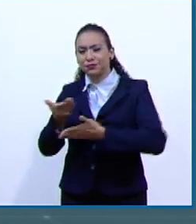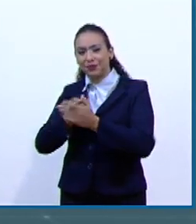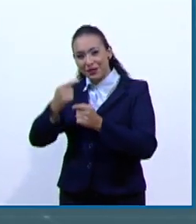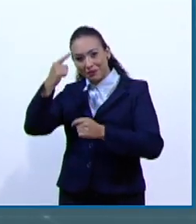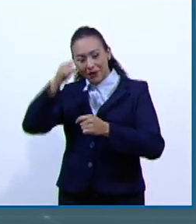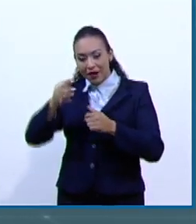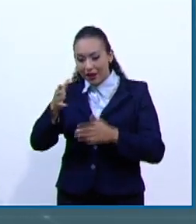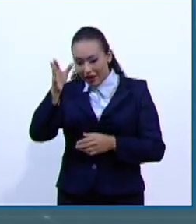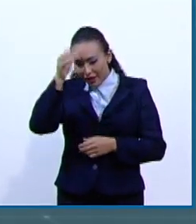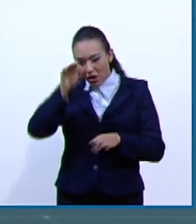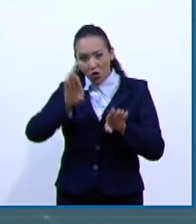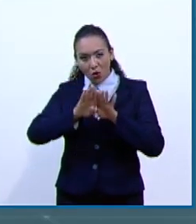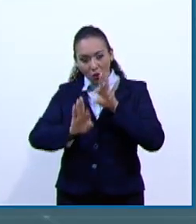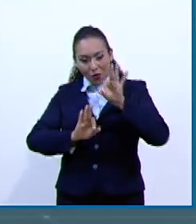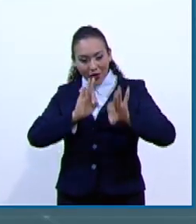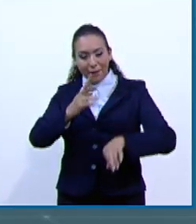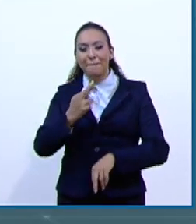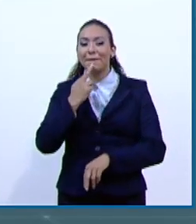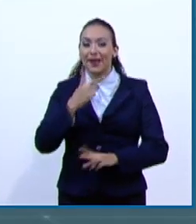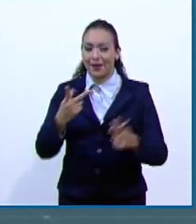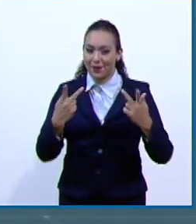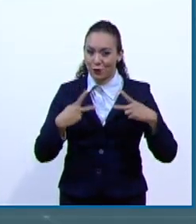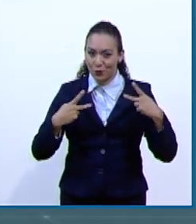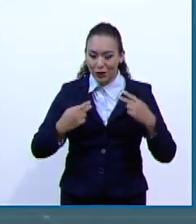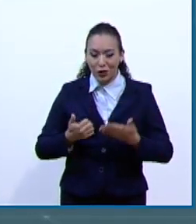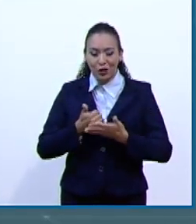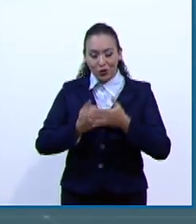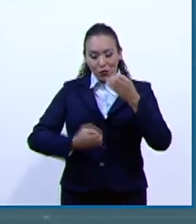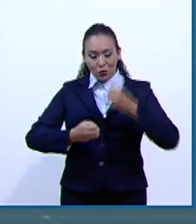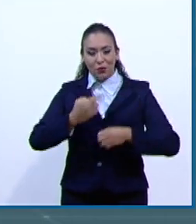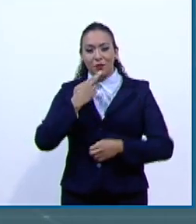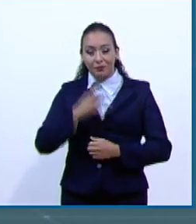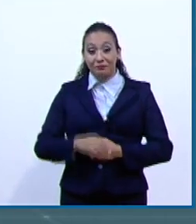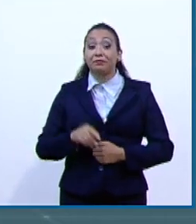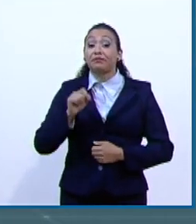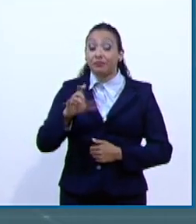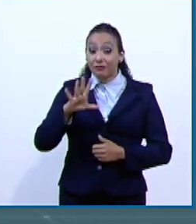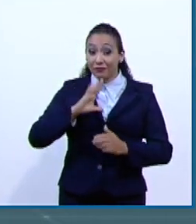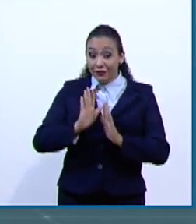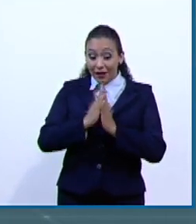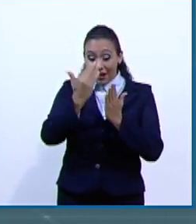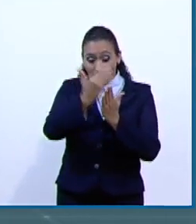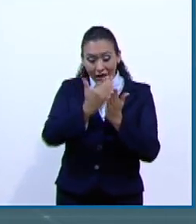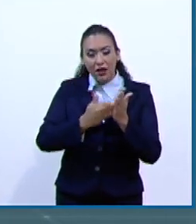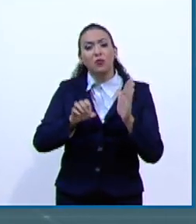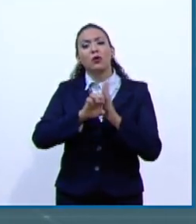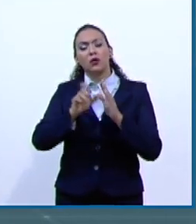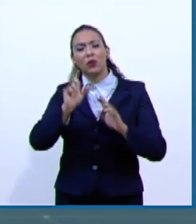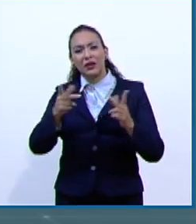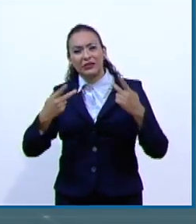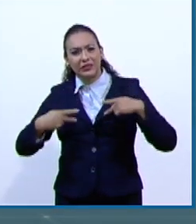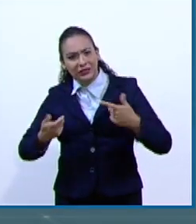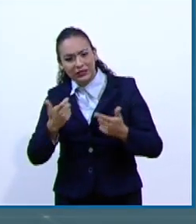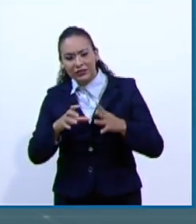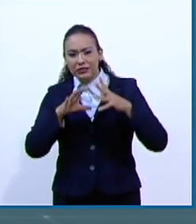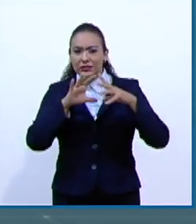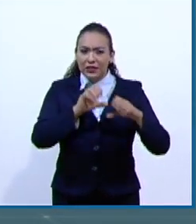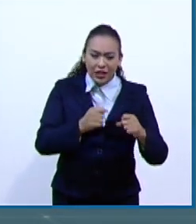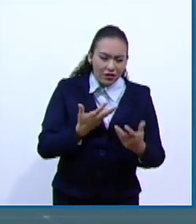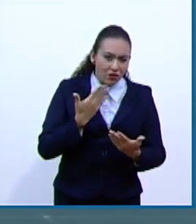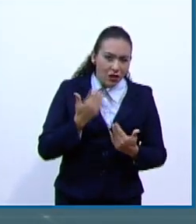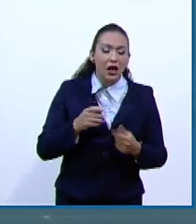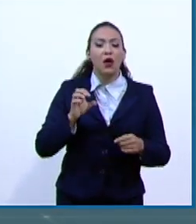una atención jurídica eficaz. Además, podrá encontrar artículos sobre precariedad laboral, combate a la tortura, así